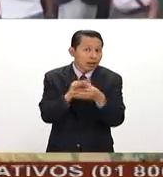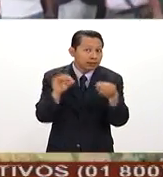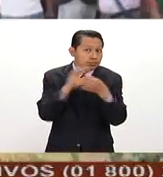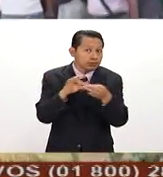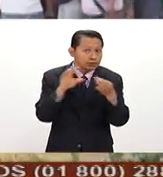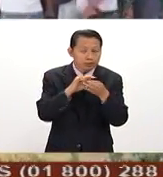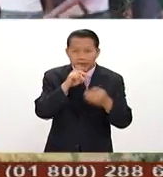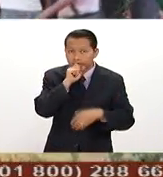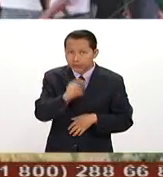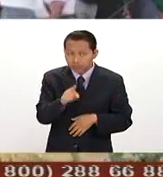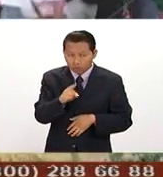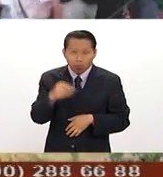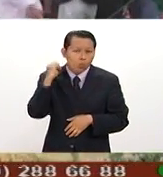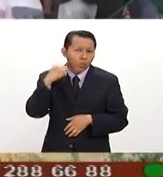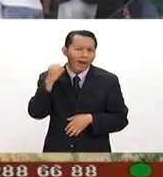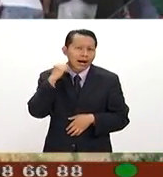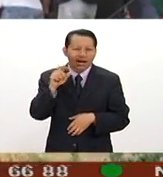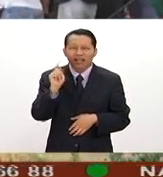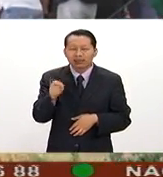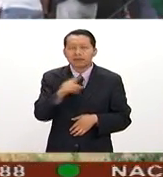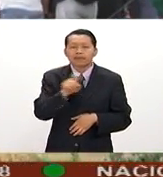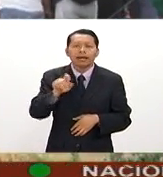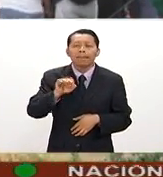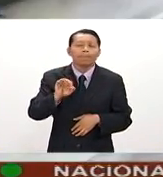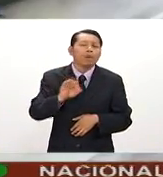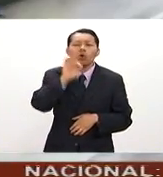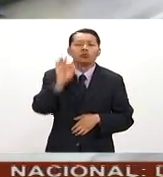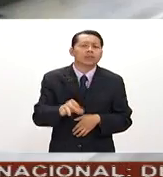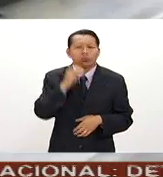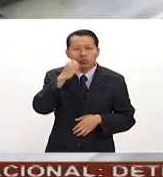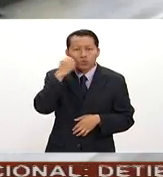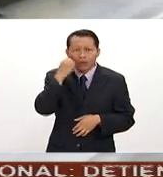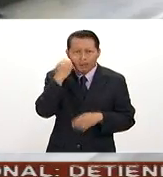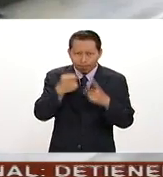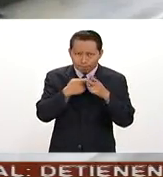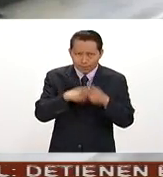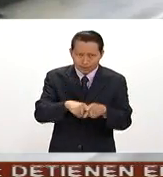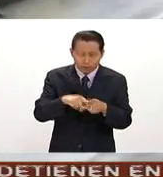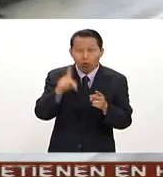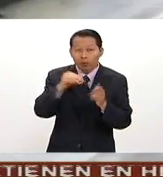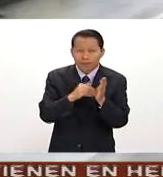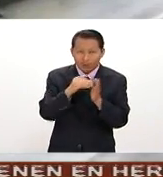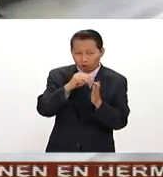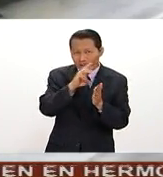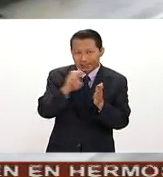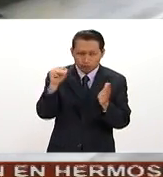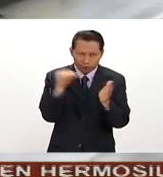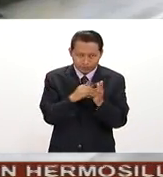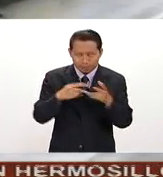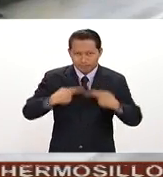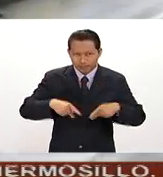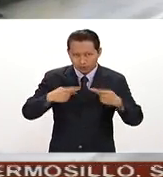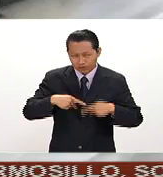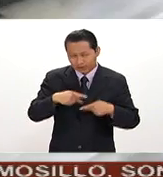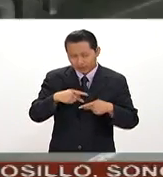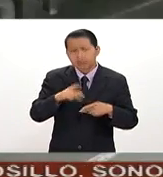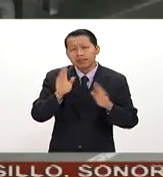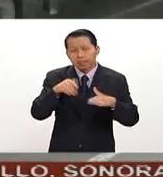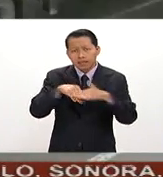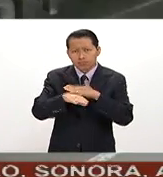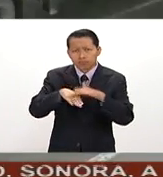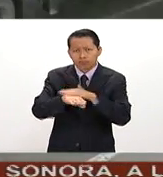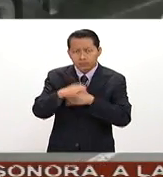que en Oaxaca el 100% de las escuelas ha iniciado clases, 1.300.000 estudiantes retornaron a las aulas